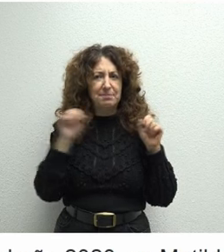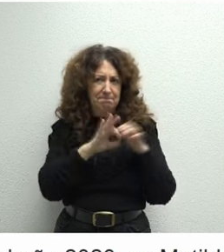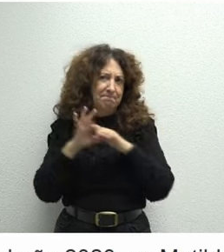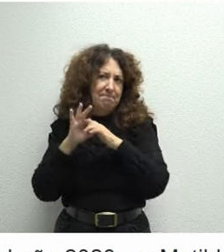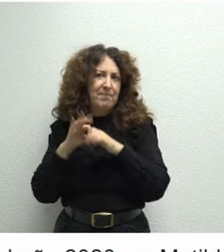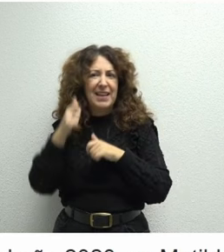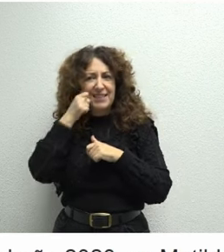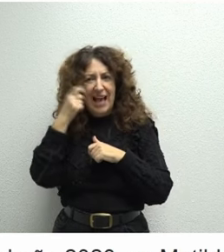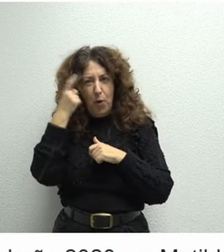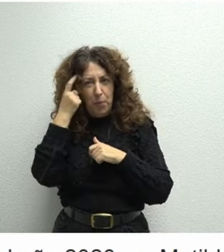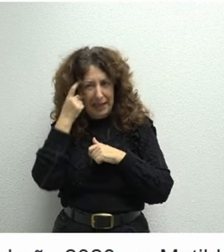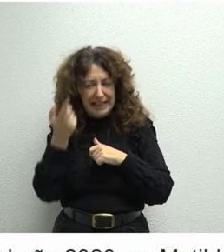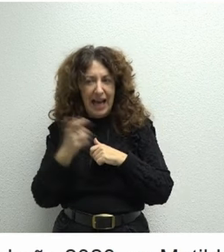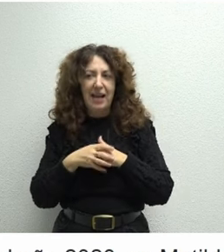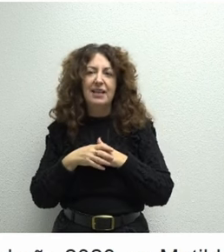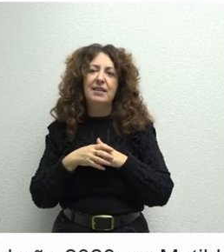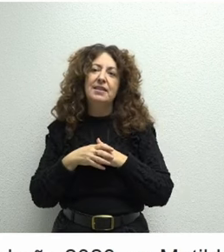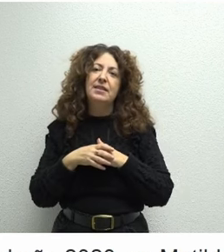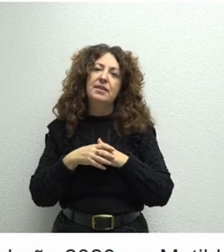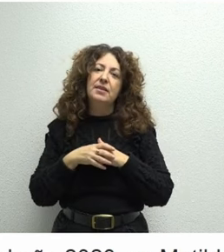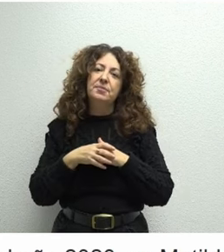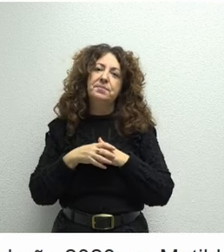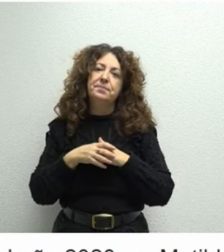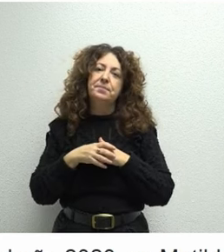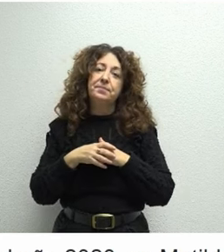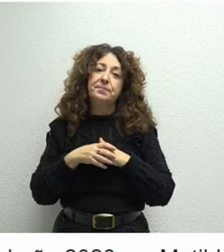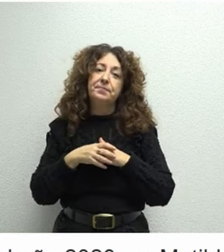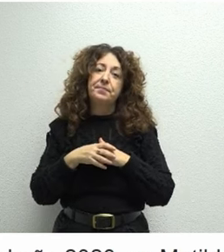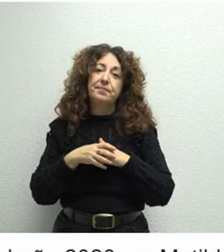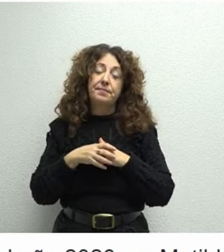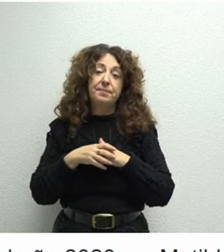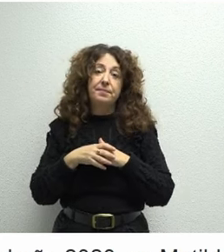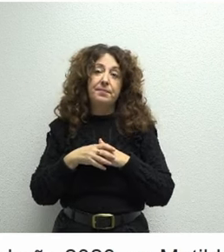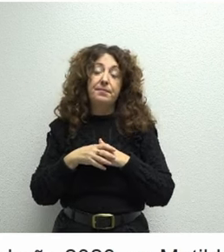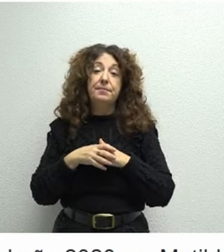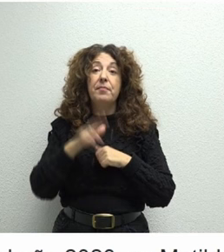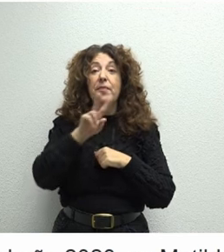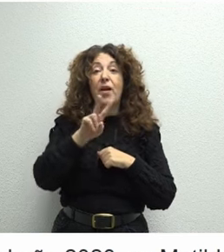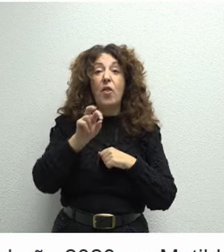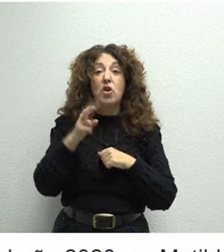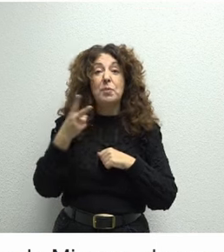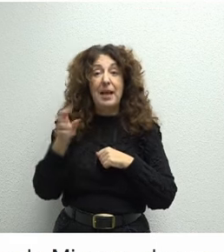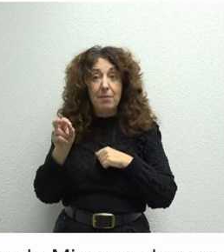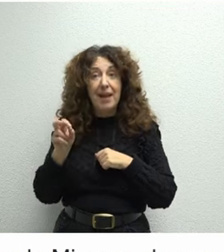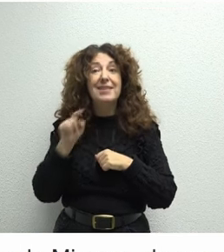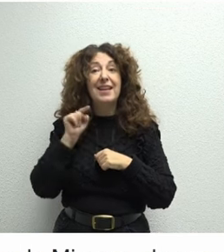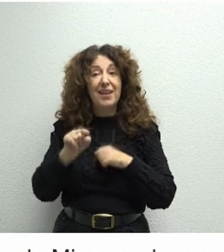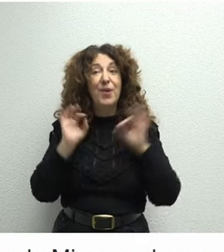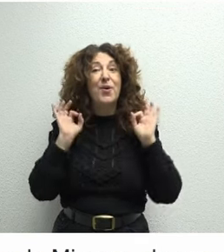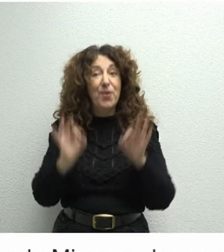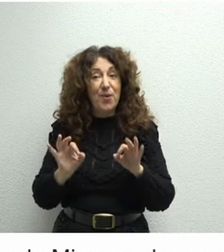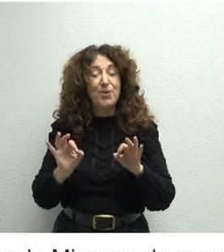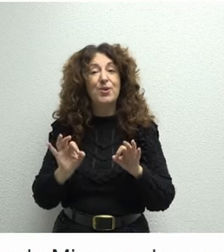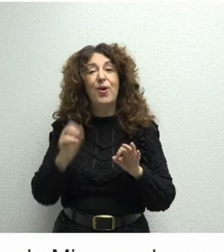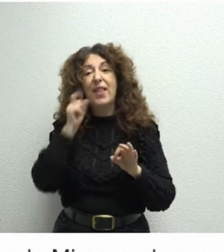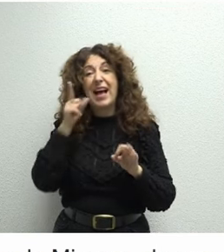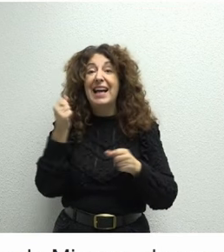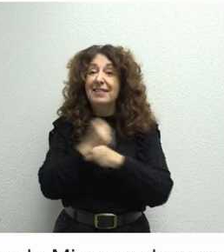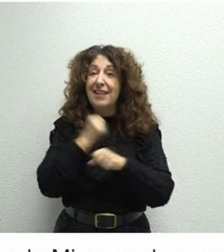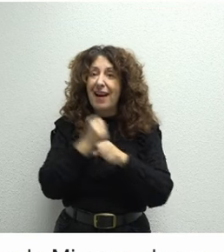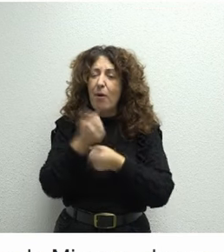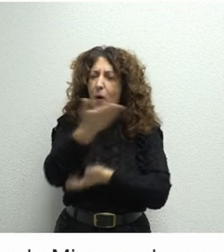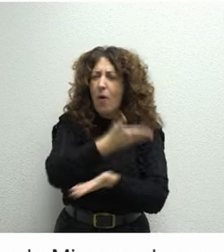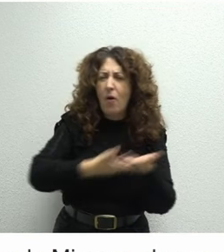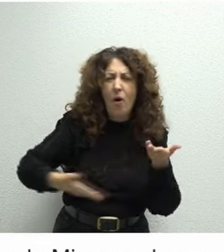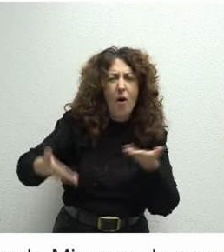Mental y en ese momento sea d 2020 nos dimos cuenta que efectivamente el trabajo coordinado era